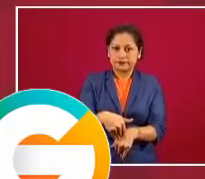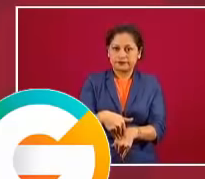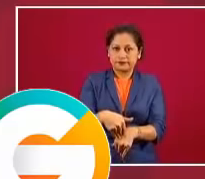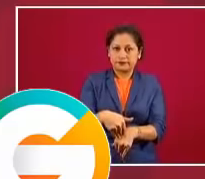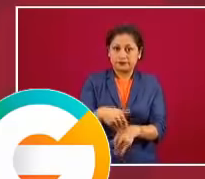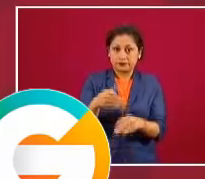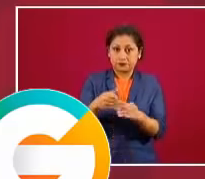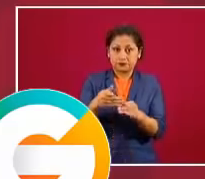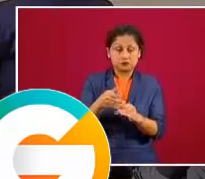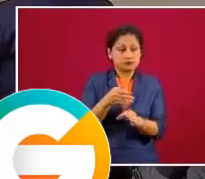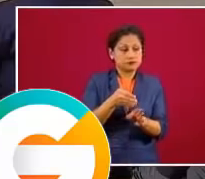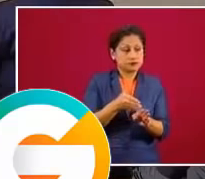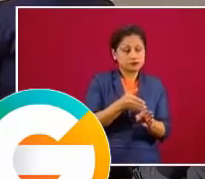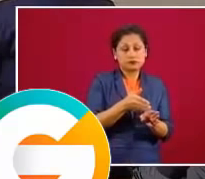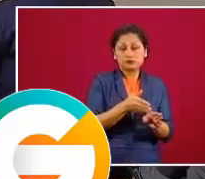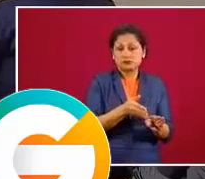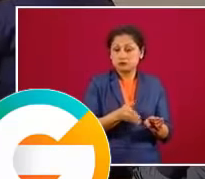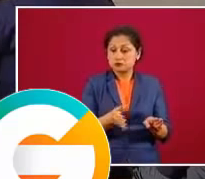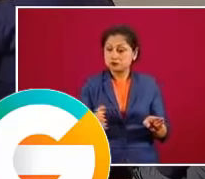hasta ahora se ha